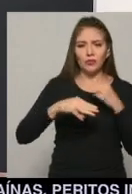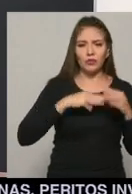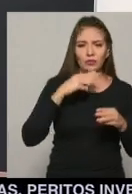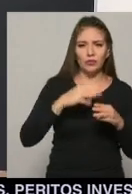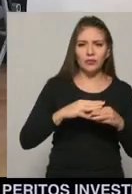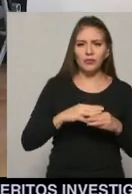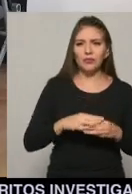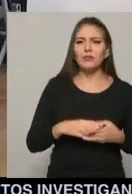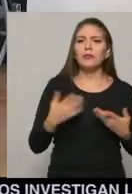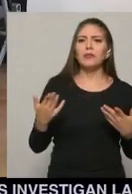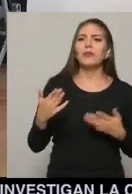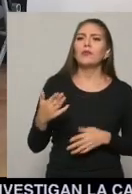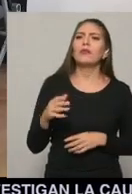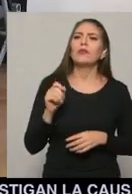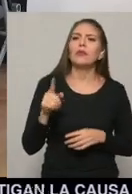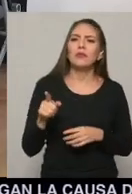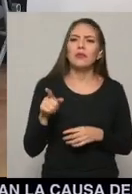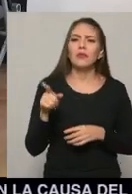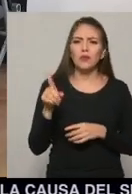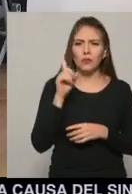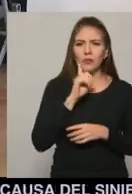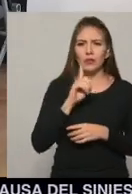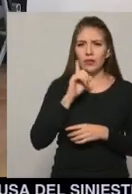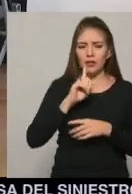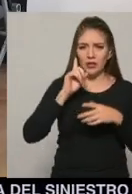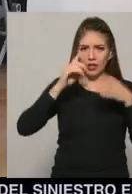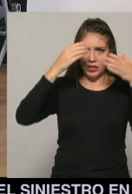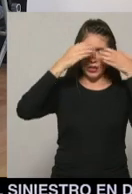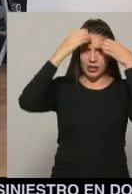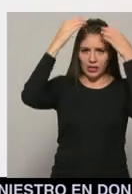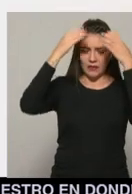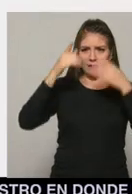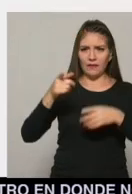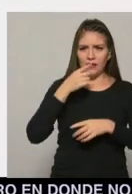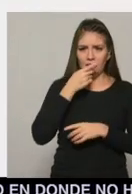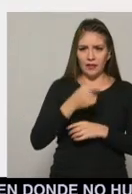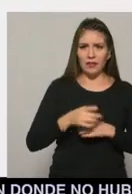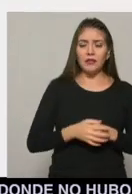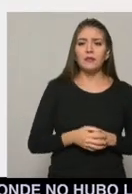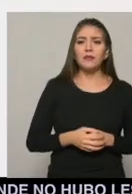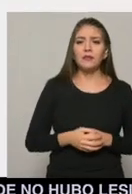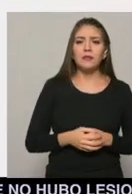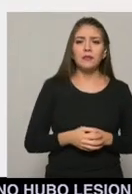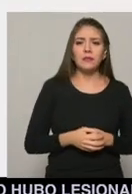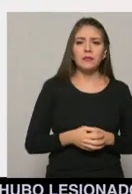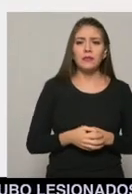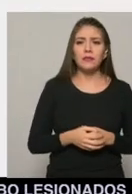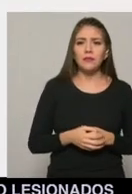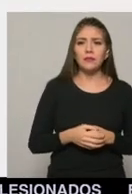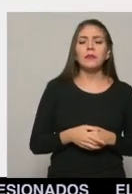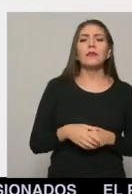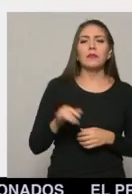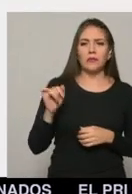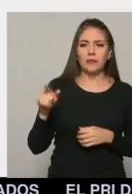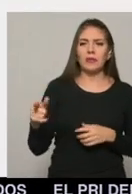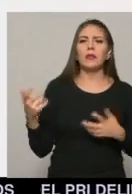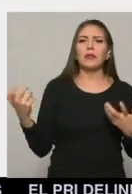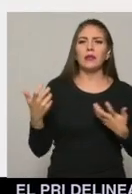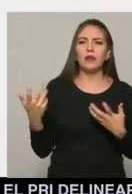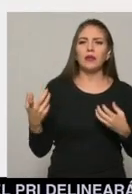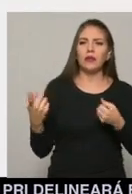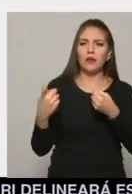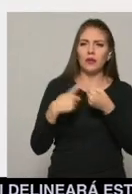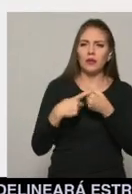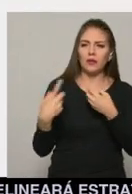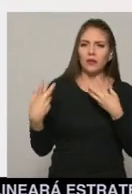algún comentario al respecto sobre la chef? Mencionas que es una chef, ¿no? Sí, ella se une al proyecto, bueno, ella es la